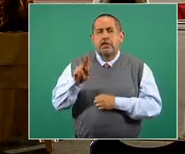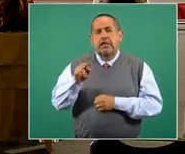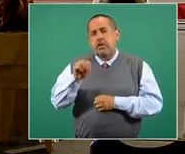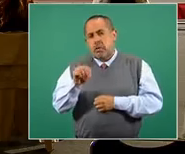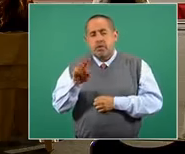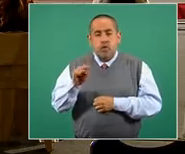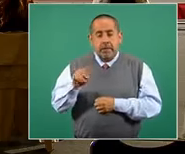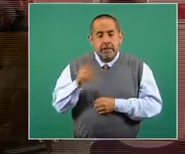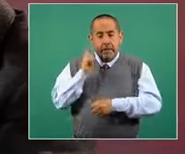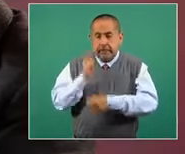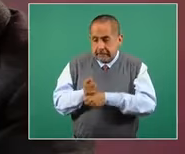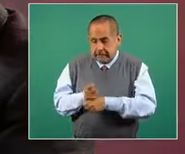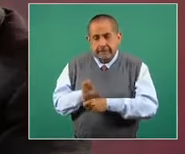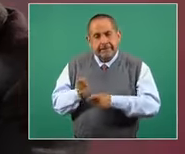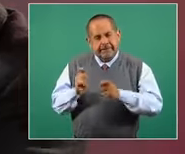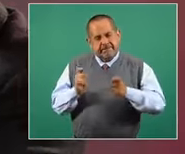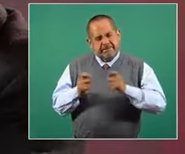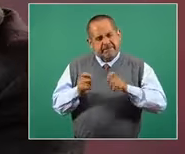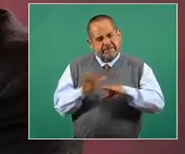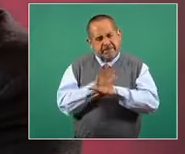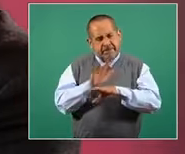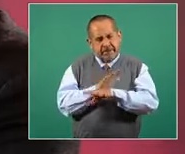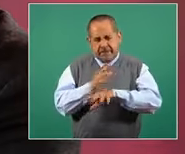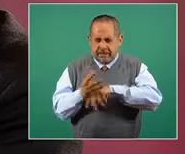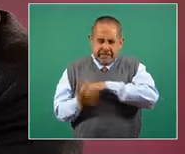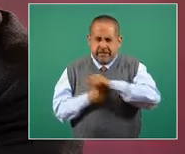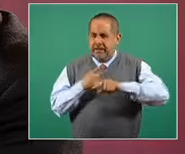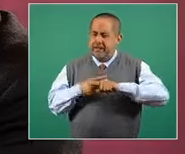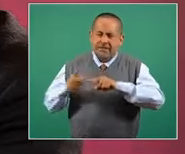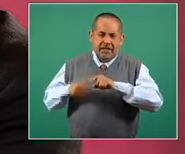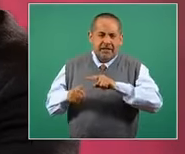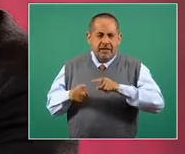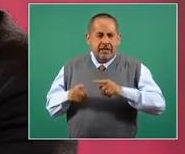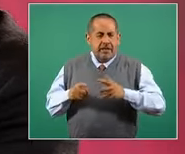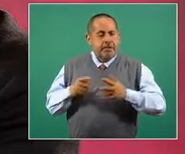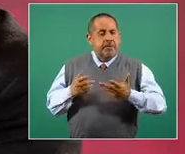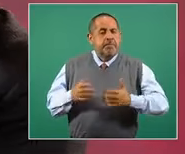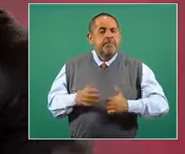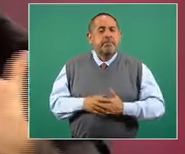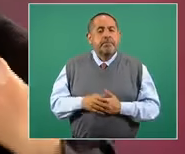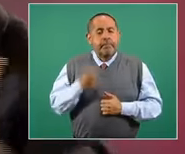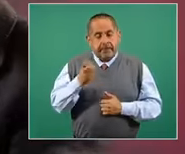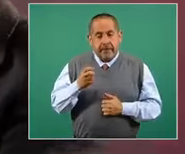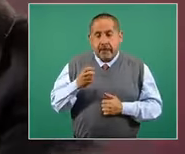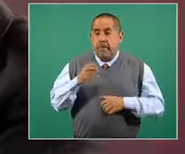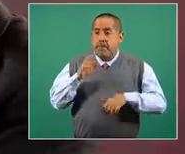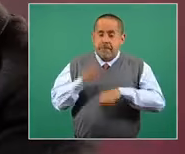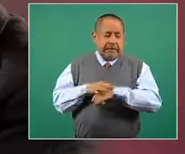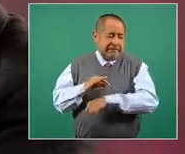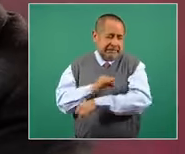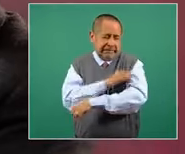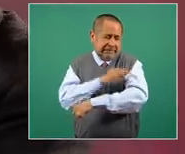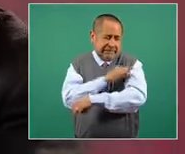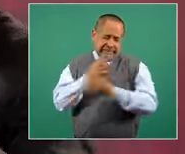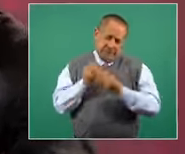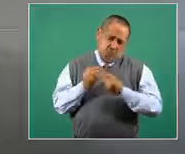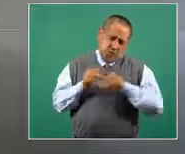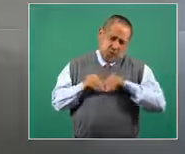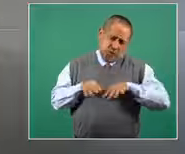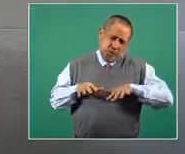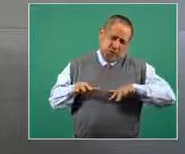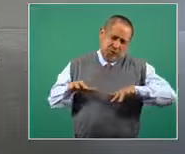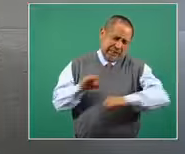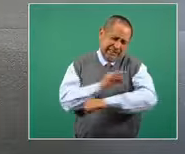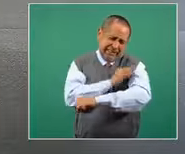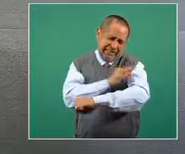1989-90, y se hizo una recuperación de coberturas, una puesta al día, y entonces se vacunó masivamente, y lo más que se llegó